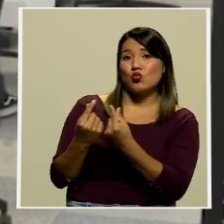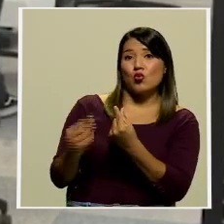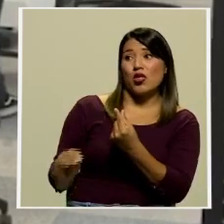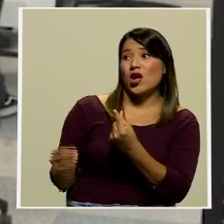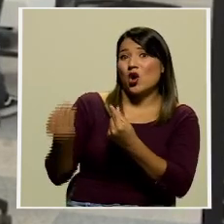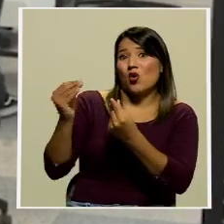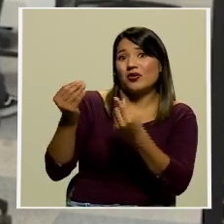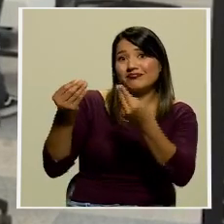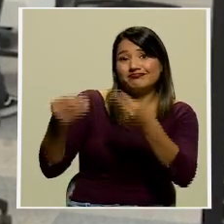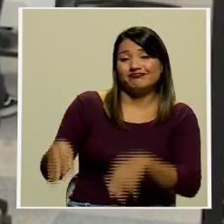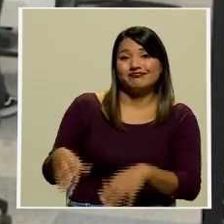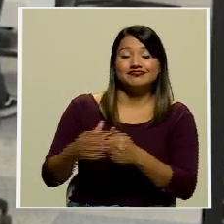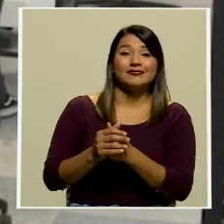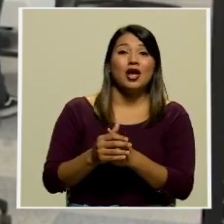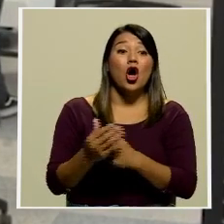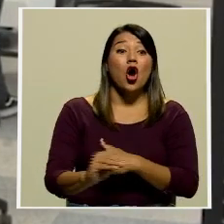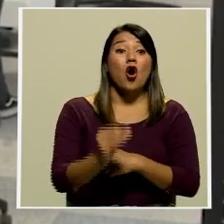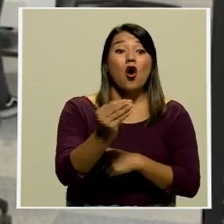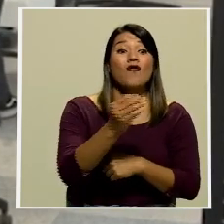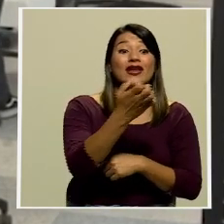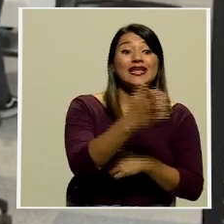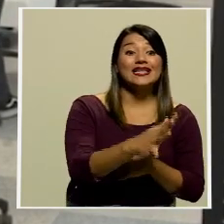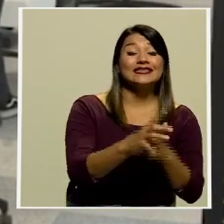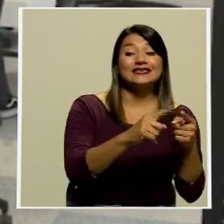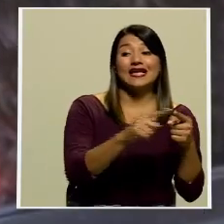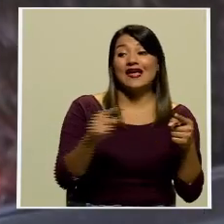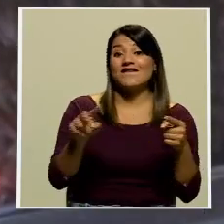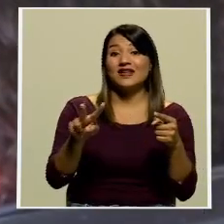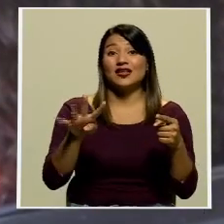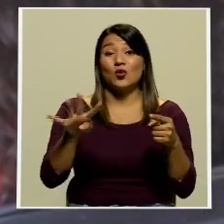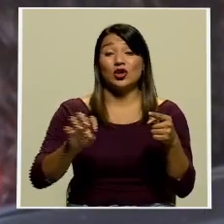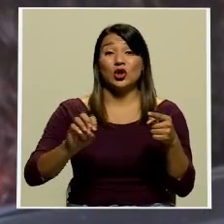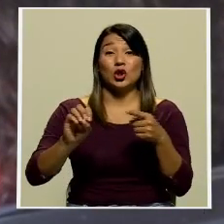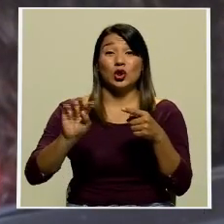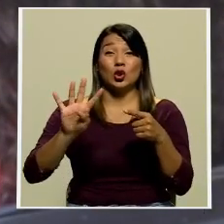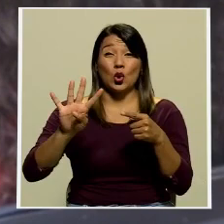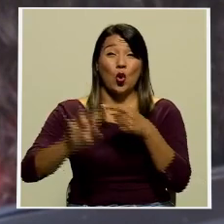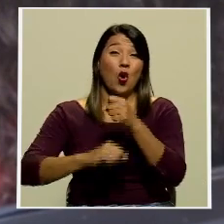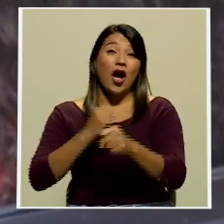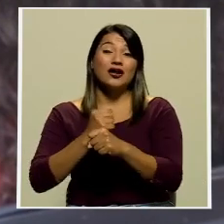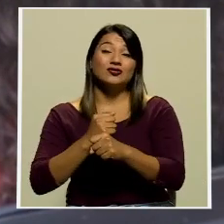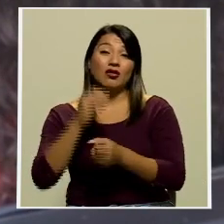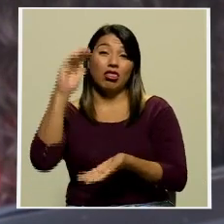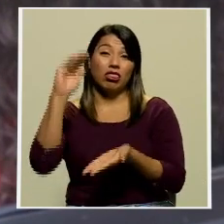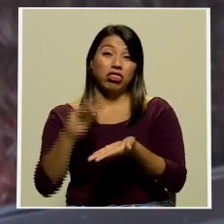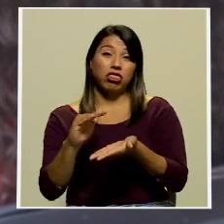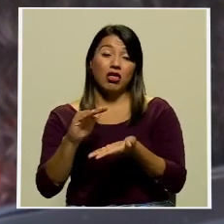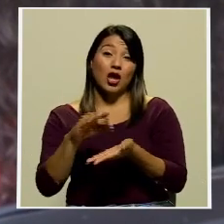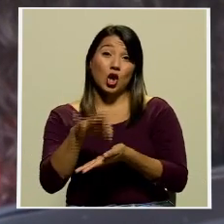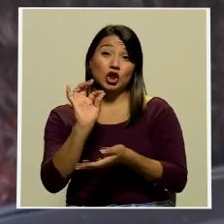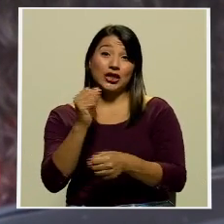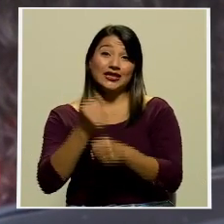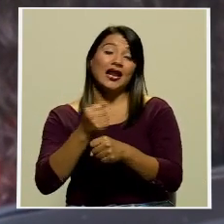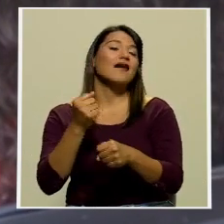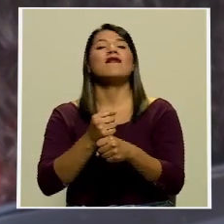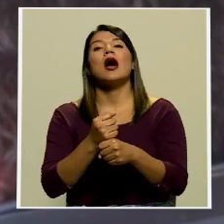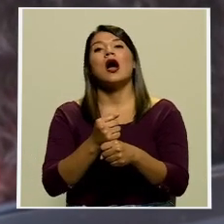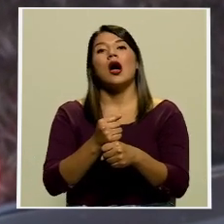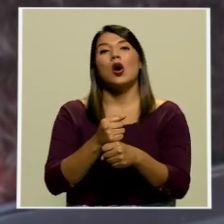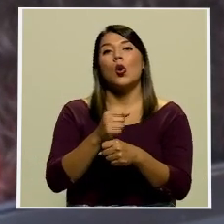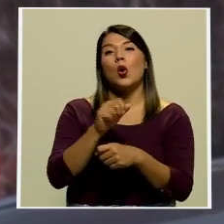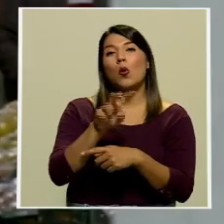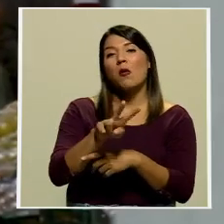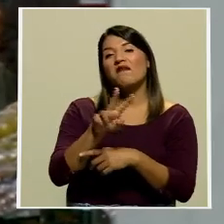de ocupación de los jóvenes de entre 15 y 24 años disminuyó en 8,7%, frente al 3,7% en el caso de